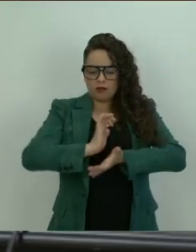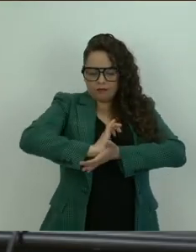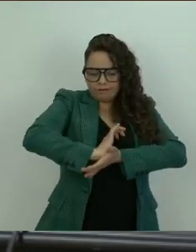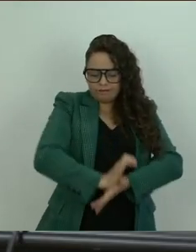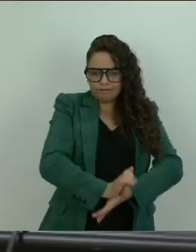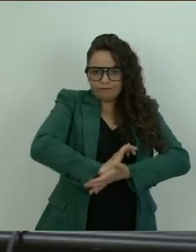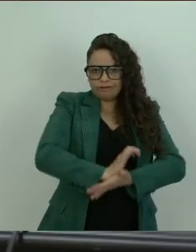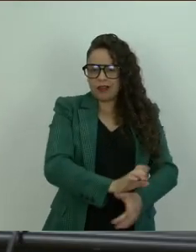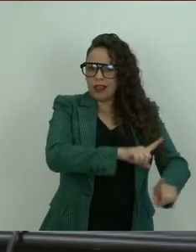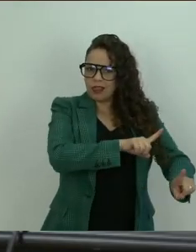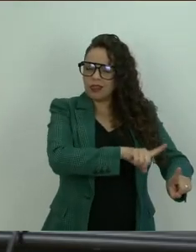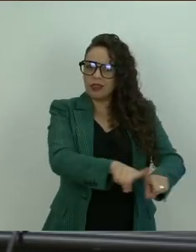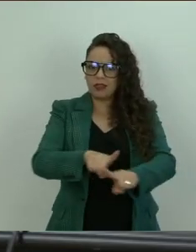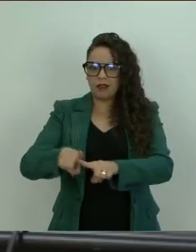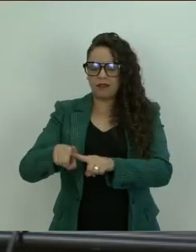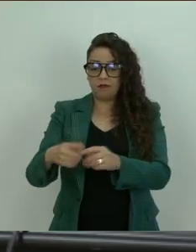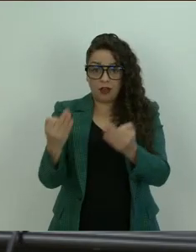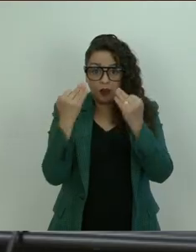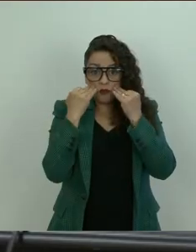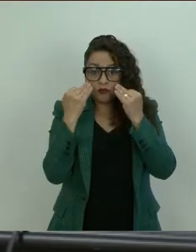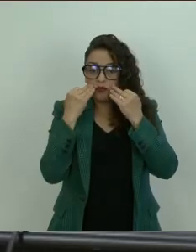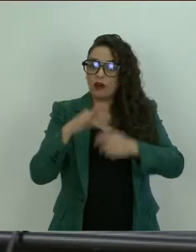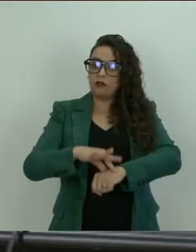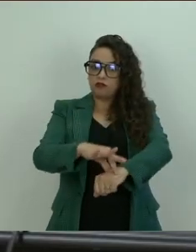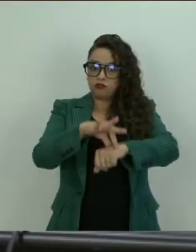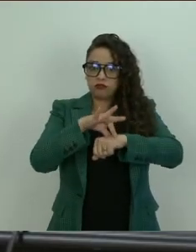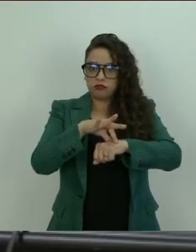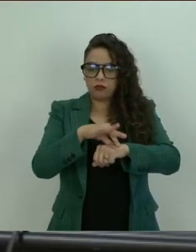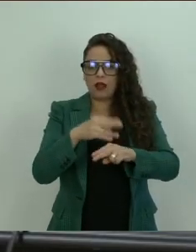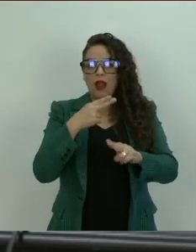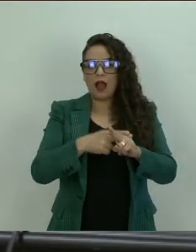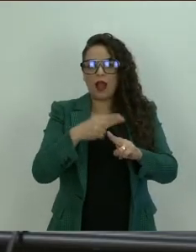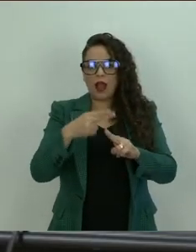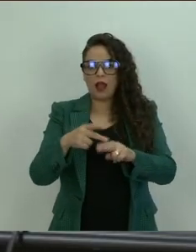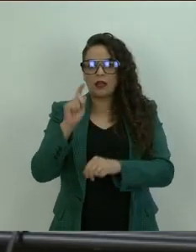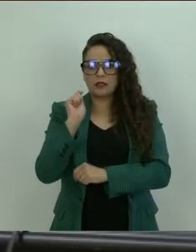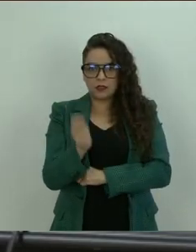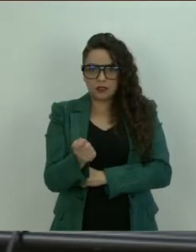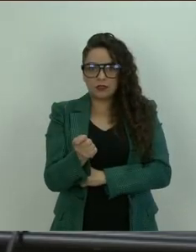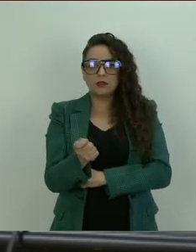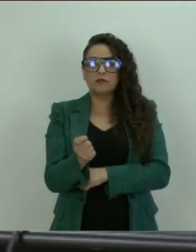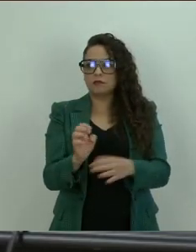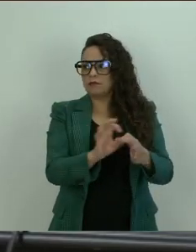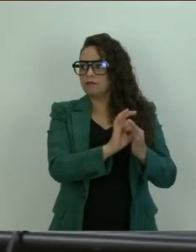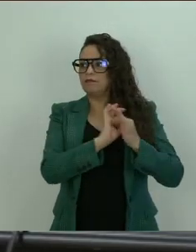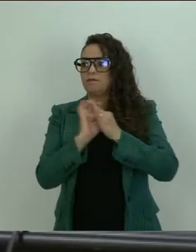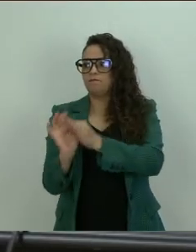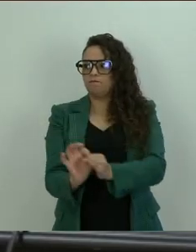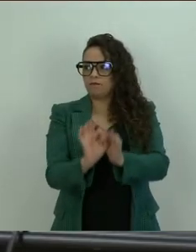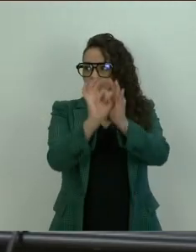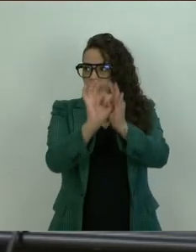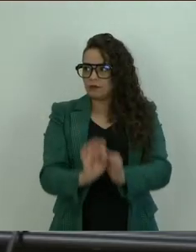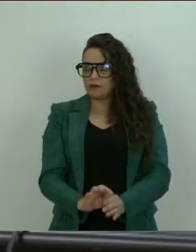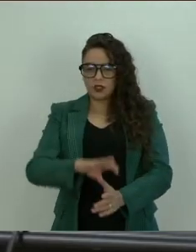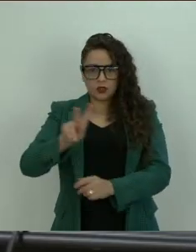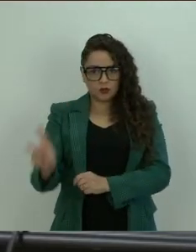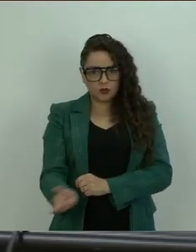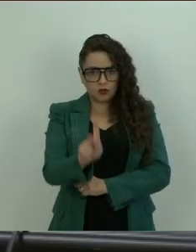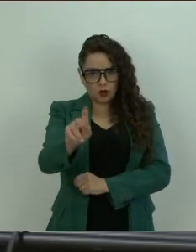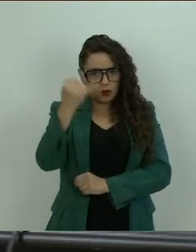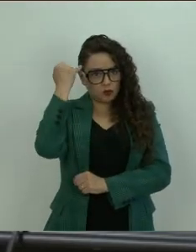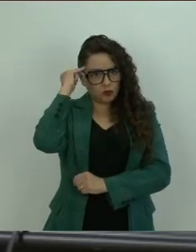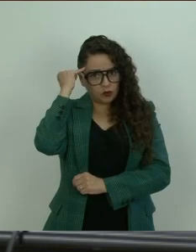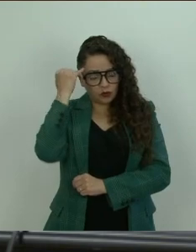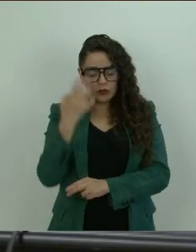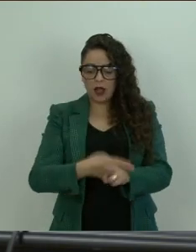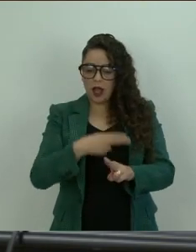las que se enfrentan, así como las intersecciones o conexiones entre los derechos de los pueblos indígenas y los